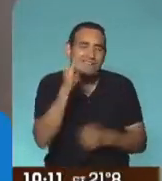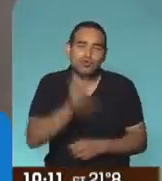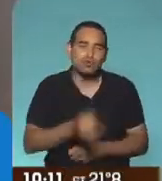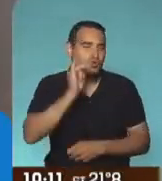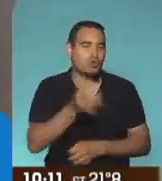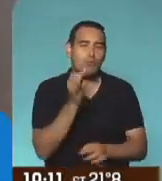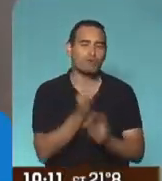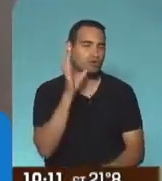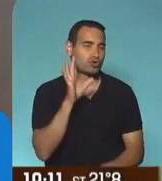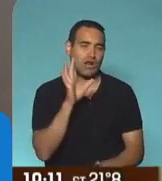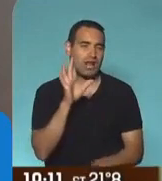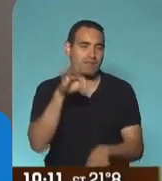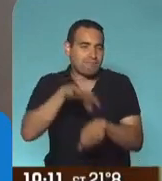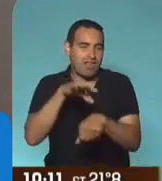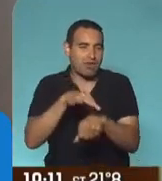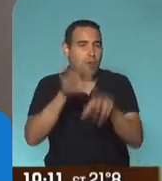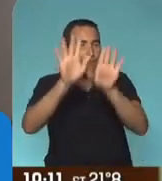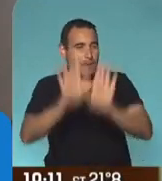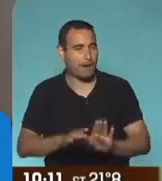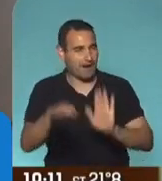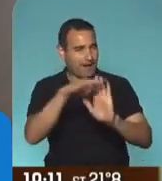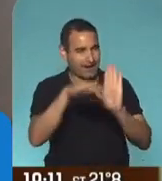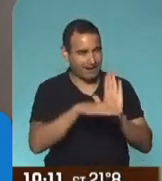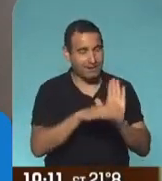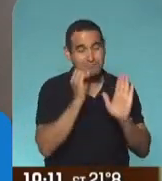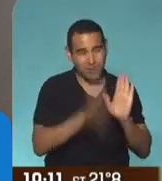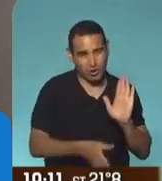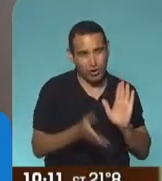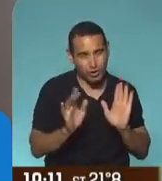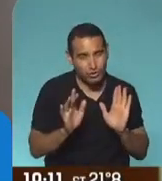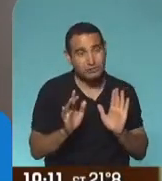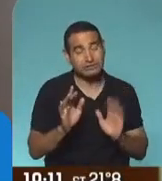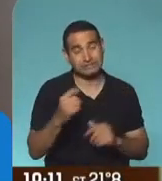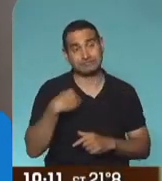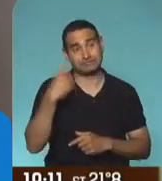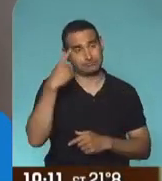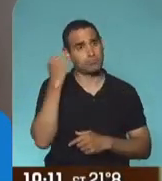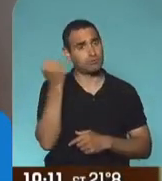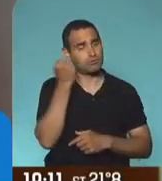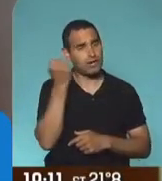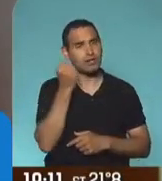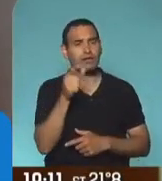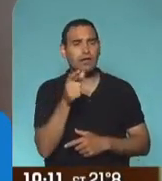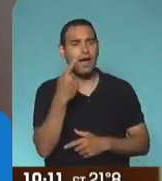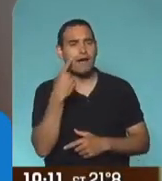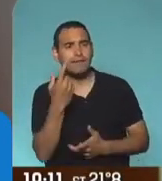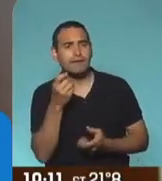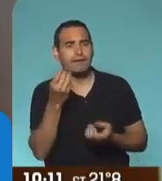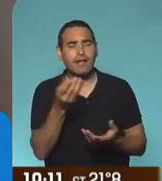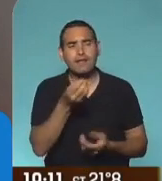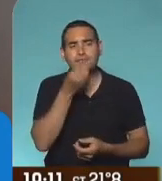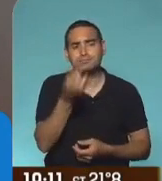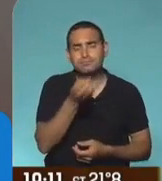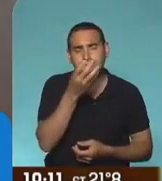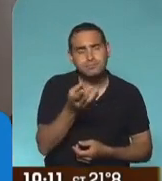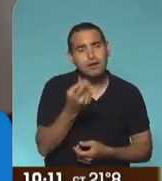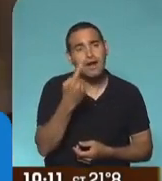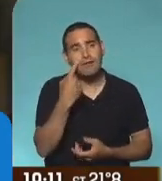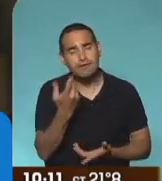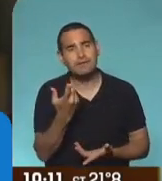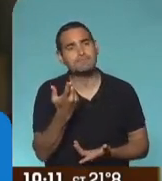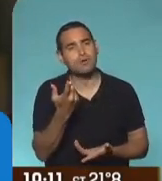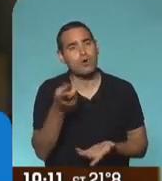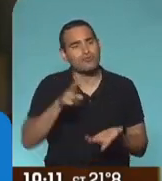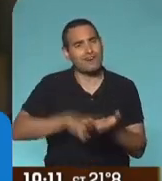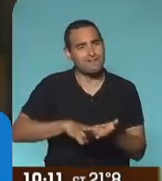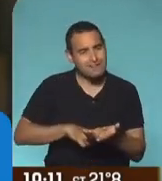pueda armarlo. Quizás sería importante, sí, y en eso estamos trabajando, hacer algún tipo de declaración para que se vuelva a